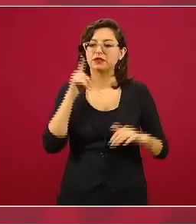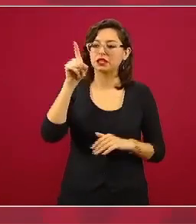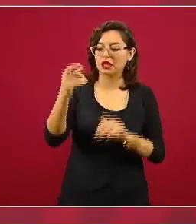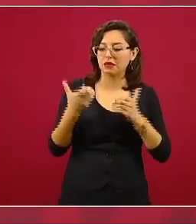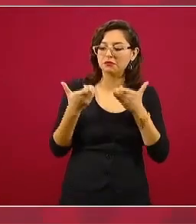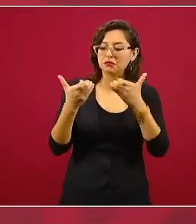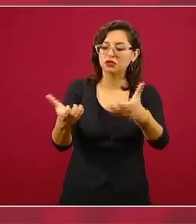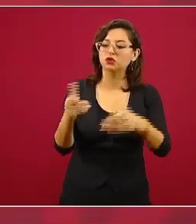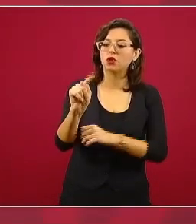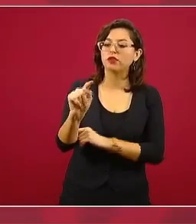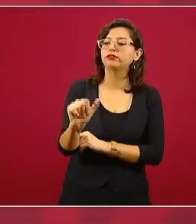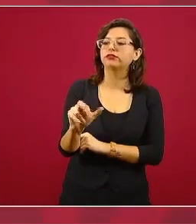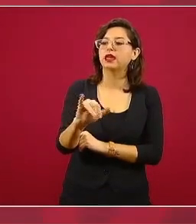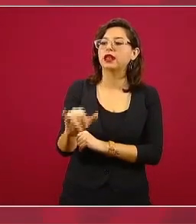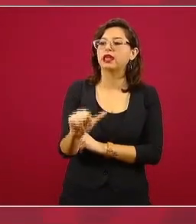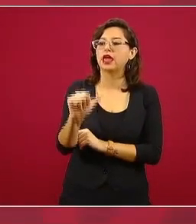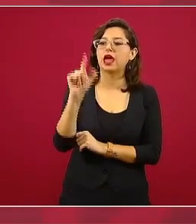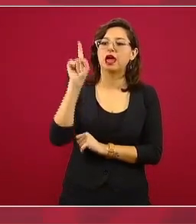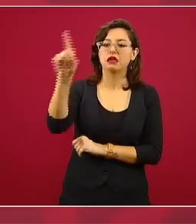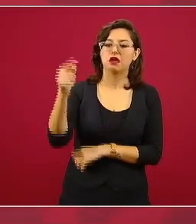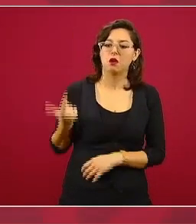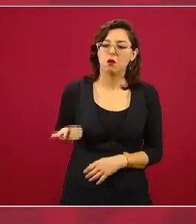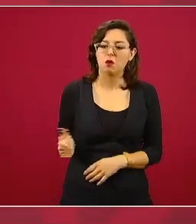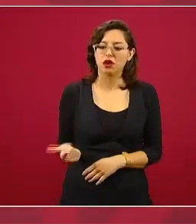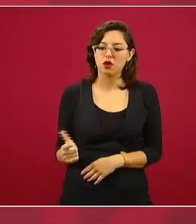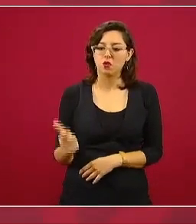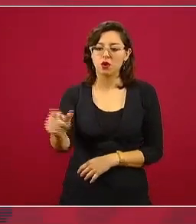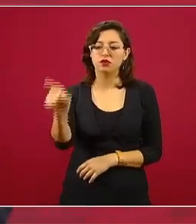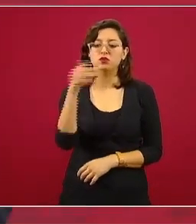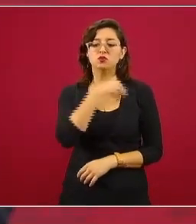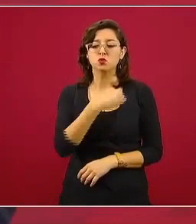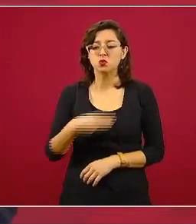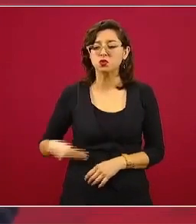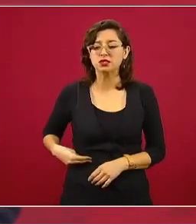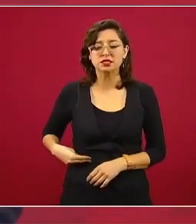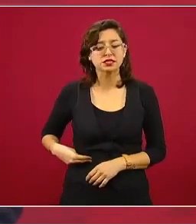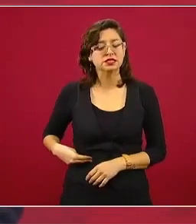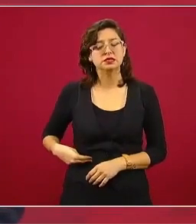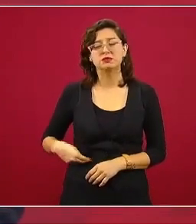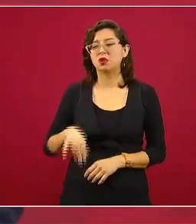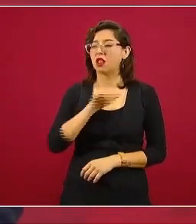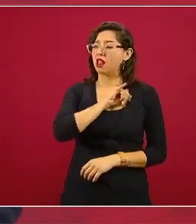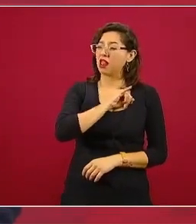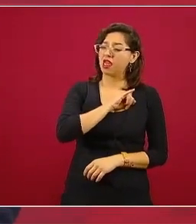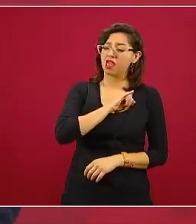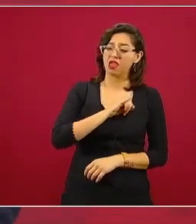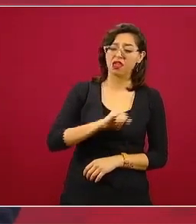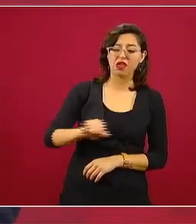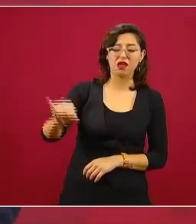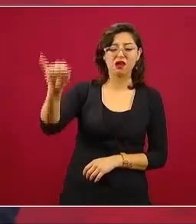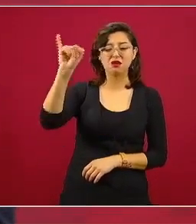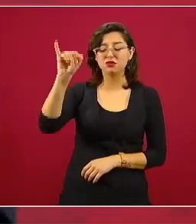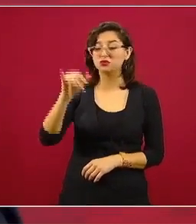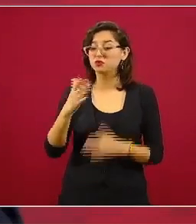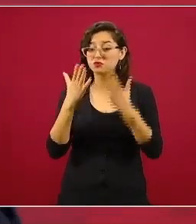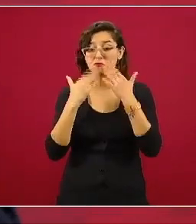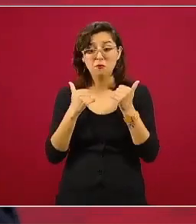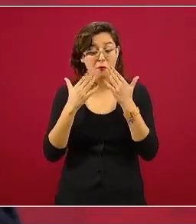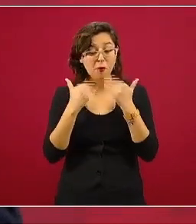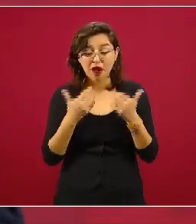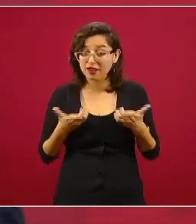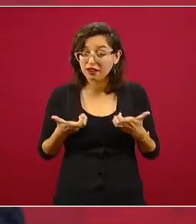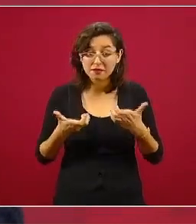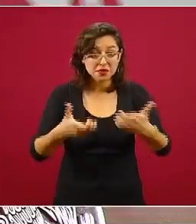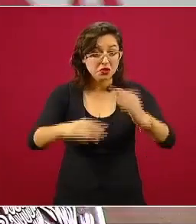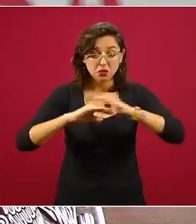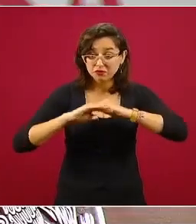Tarjea, en Guanajuato, que es el municipio más apartado de Guanajuato, que no tiene camino